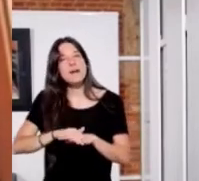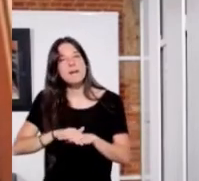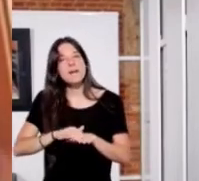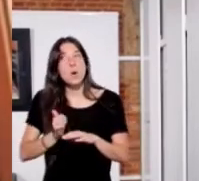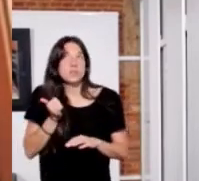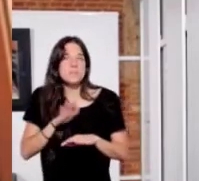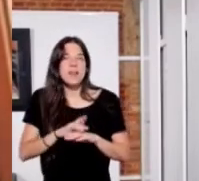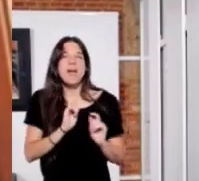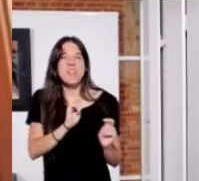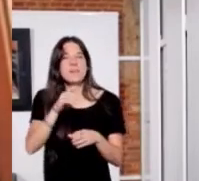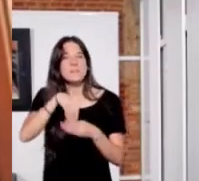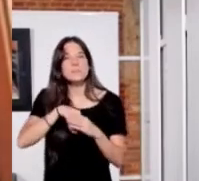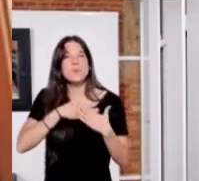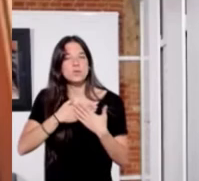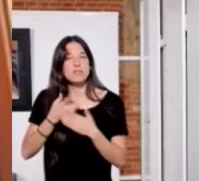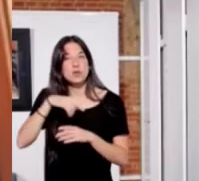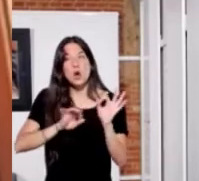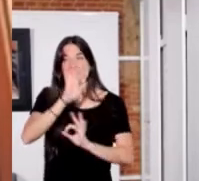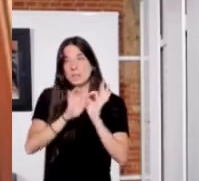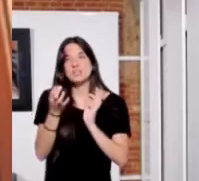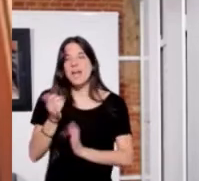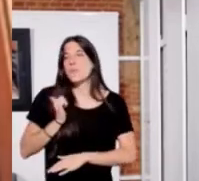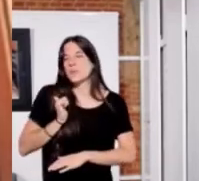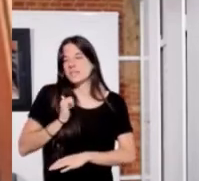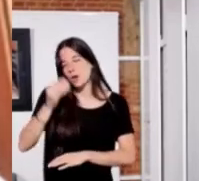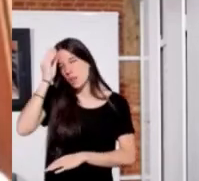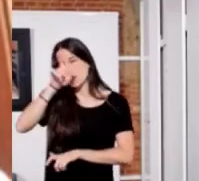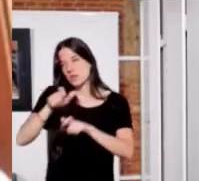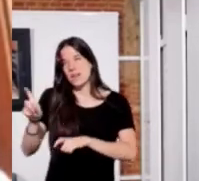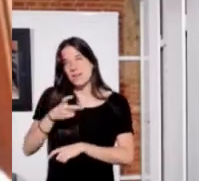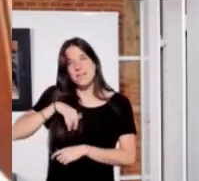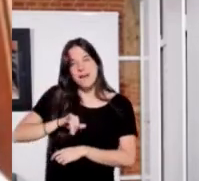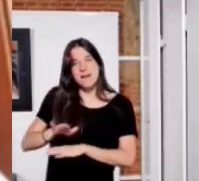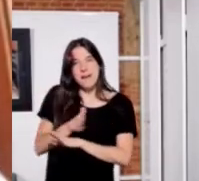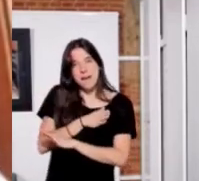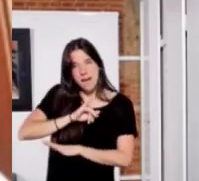organizaciones, beneficiarnos de los conocimientos que esa persona trae.